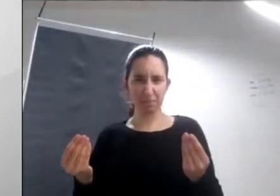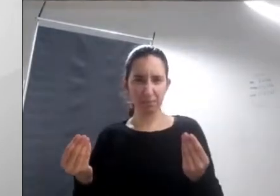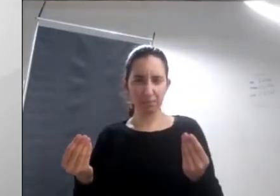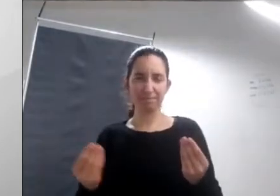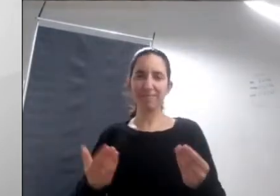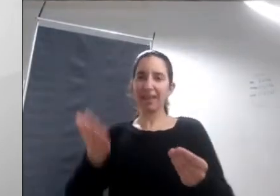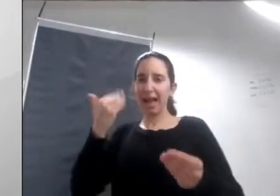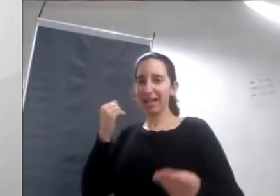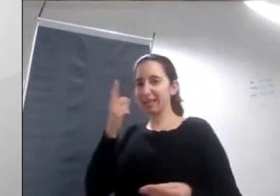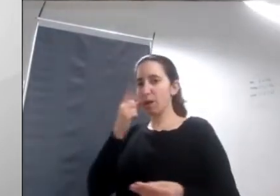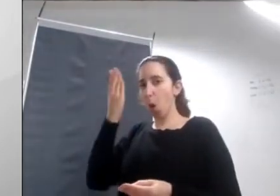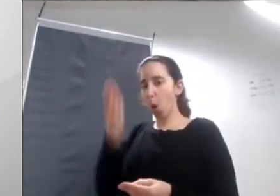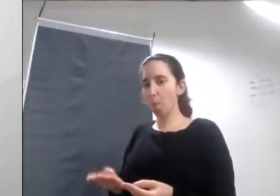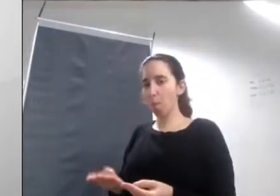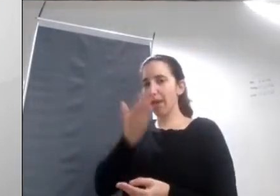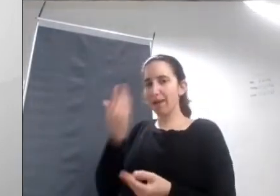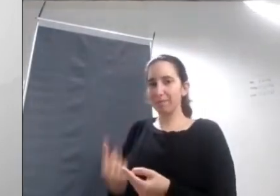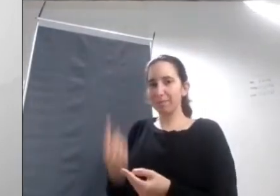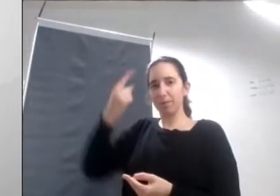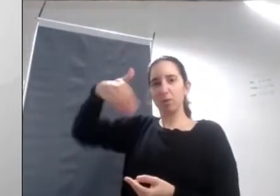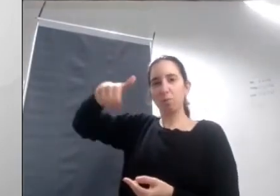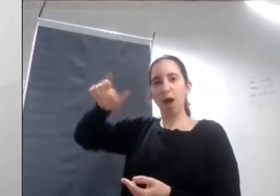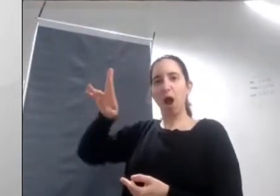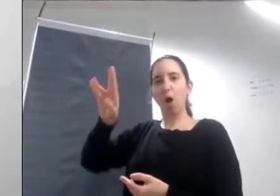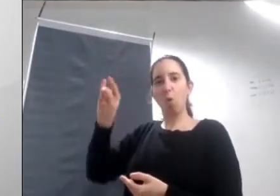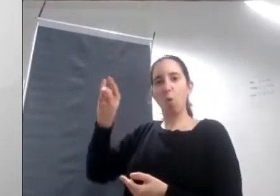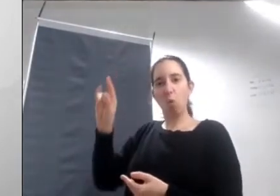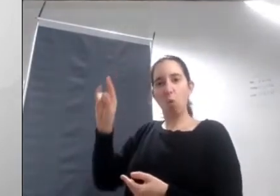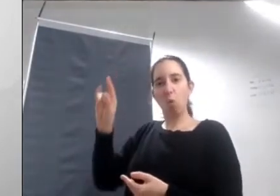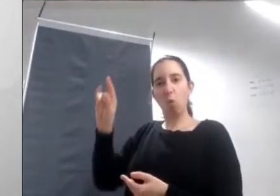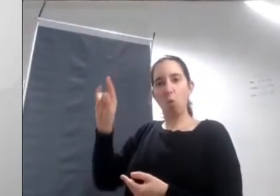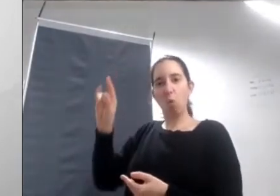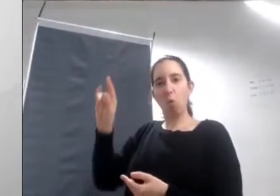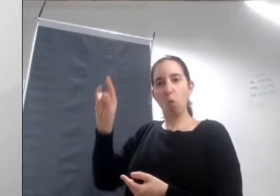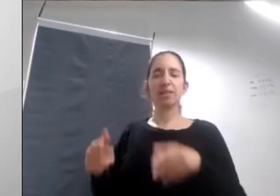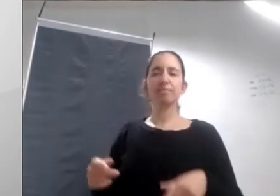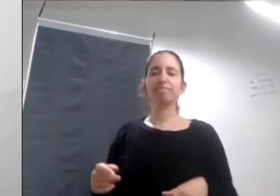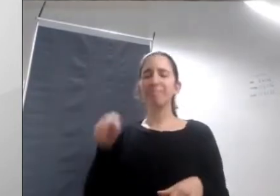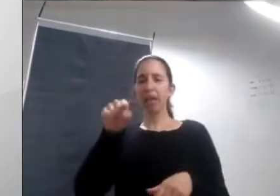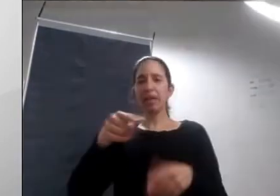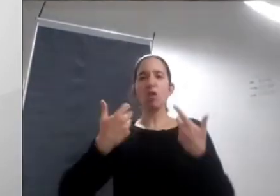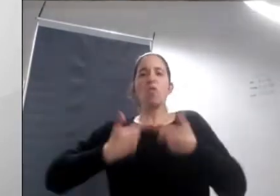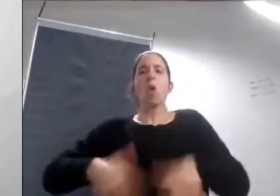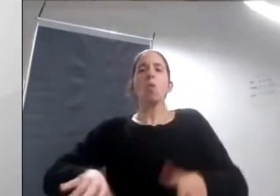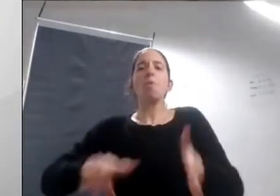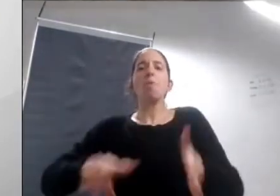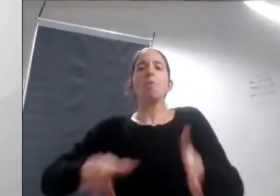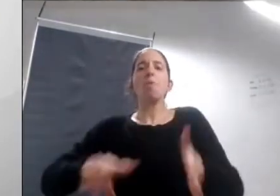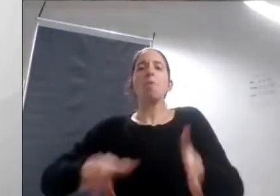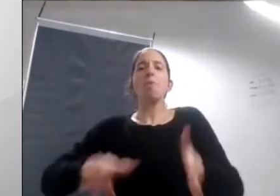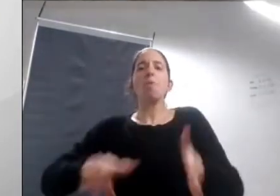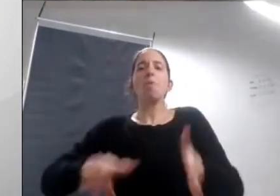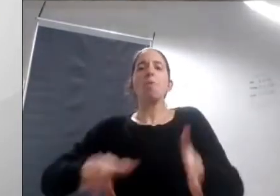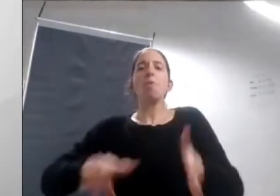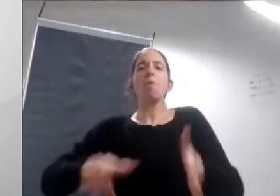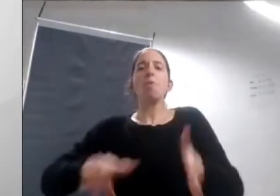mencionando Mauro, ¿no?, de tratar de que todos seamos iguales, que seamos todos